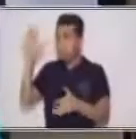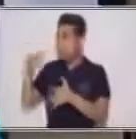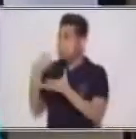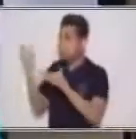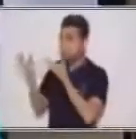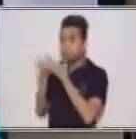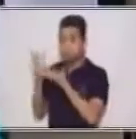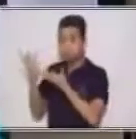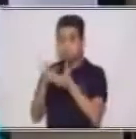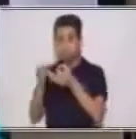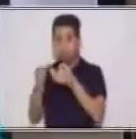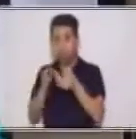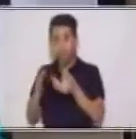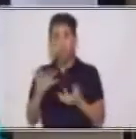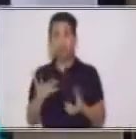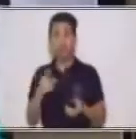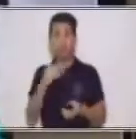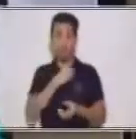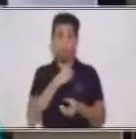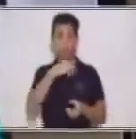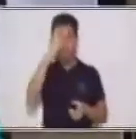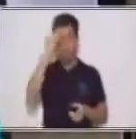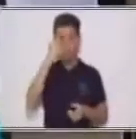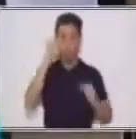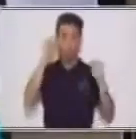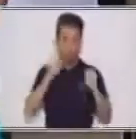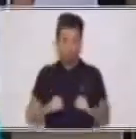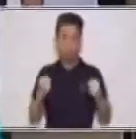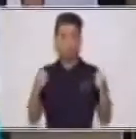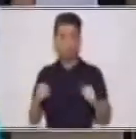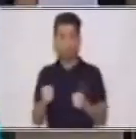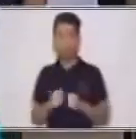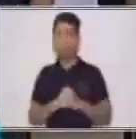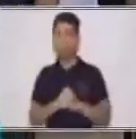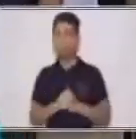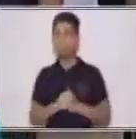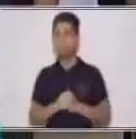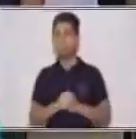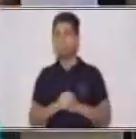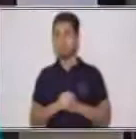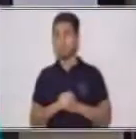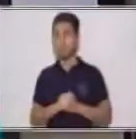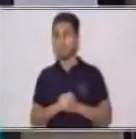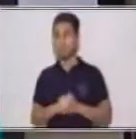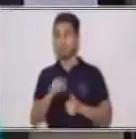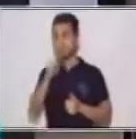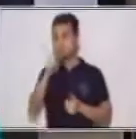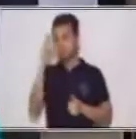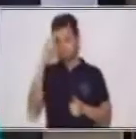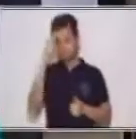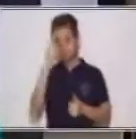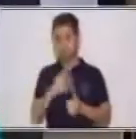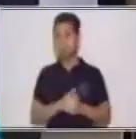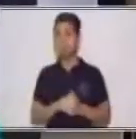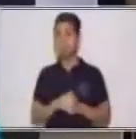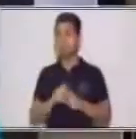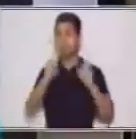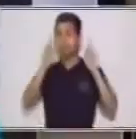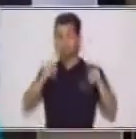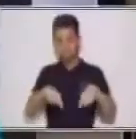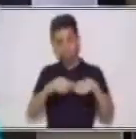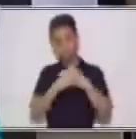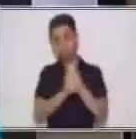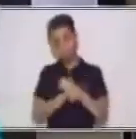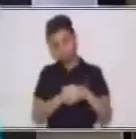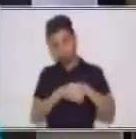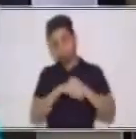con algunos que desean también aprender, puedes hacerlo. Te recordamos, lávate las manos